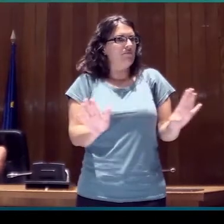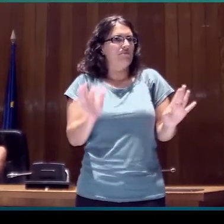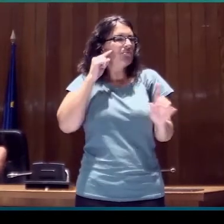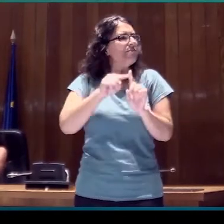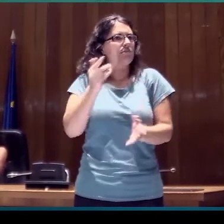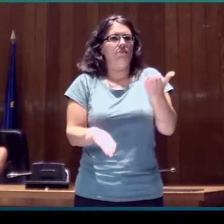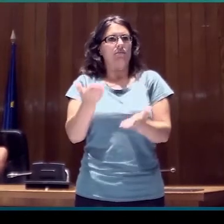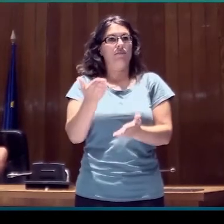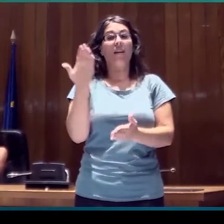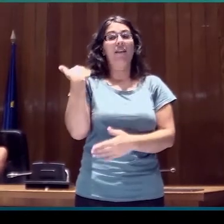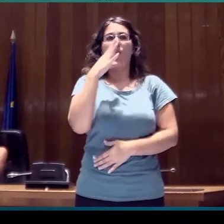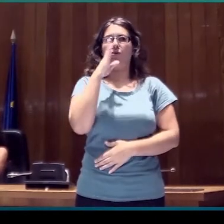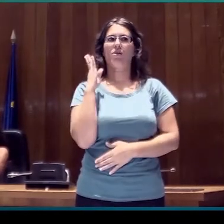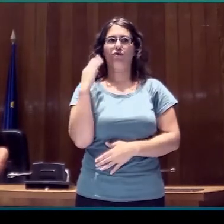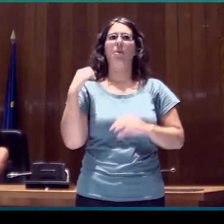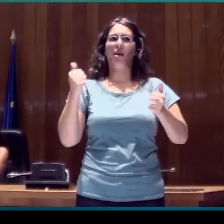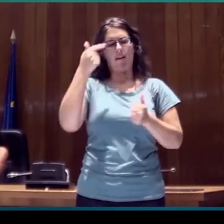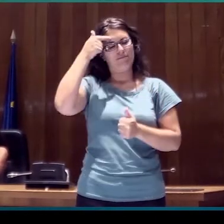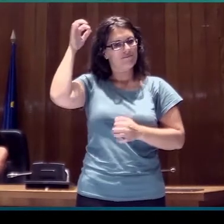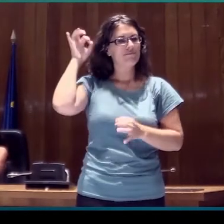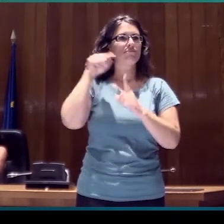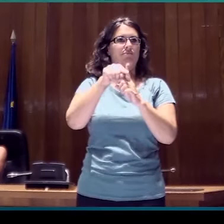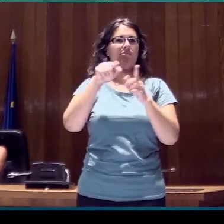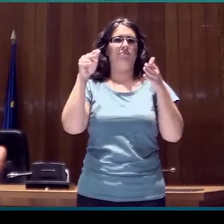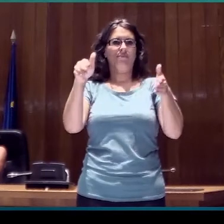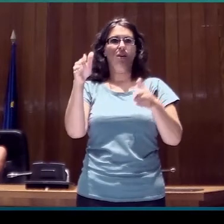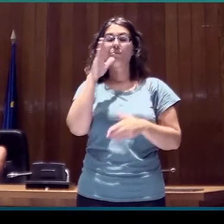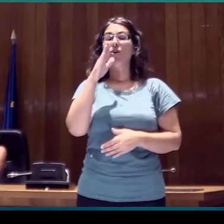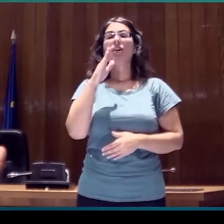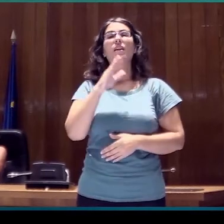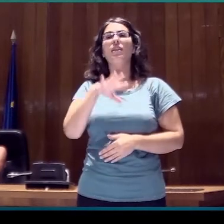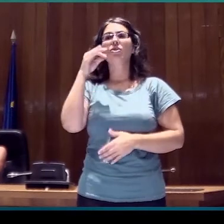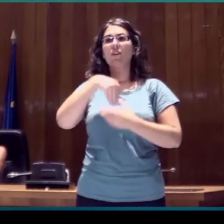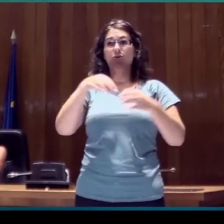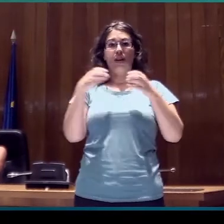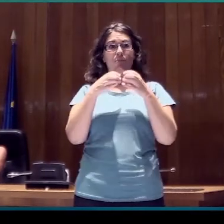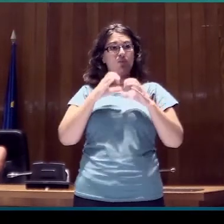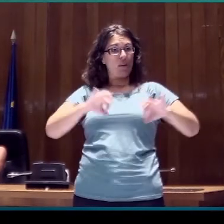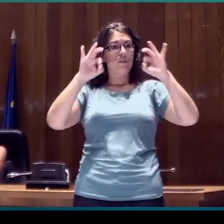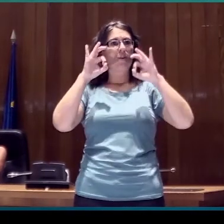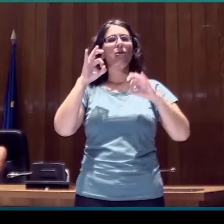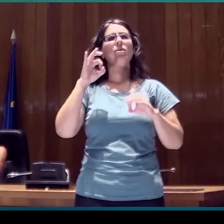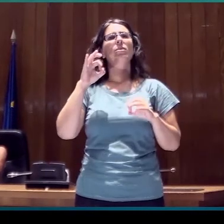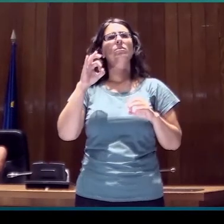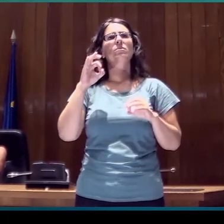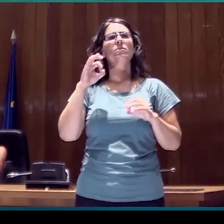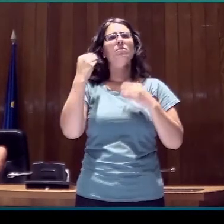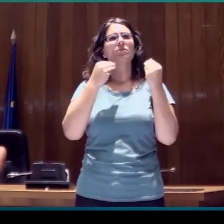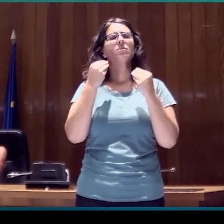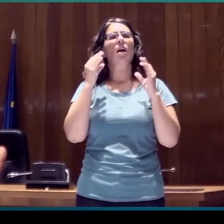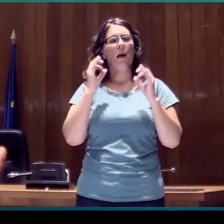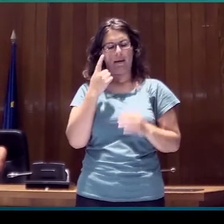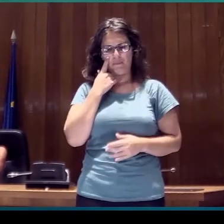que uno de nuestros ámbitos de trabajo en el equipo específico era evaluar qué estaba pasando con los niños